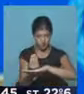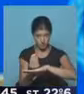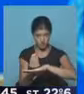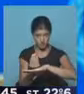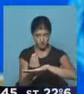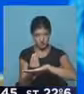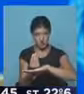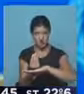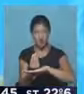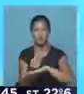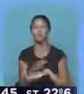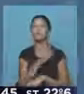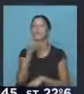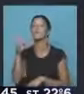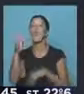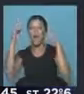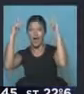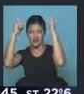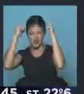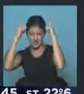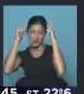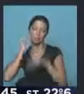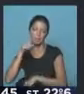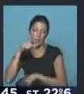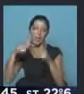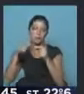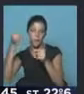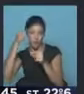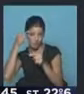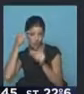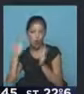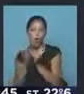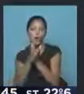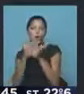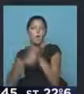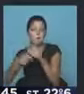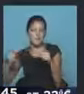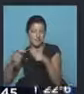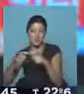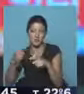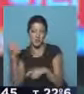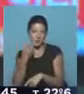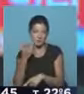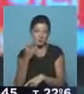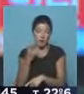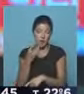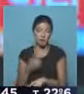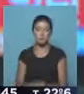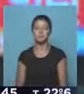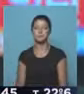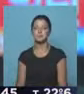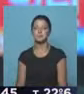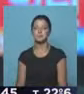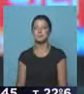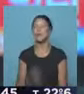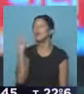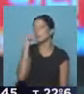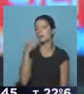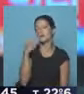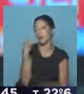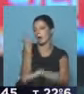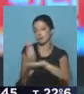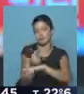de algún modo, ir al Disney World de Japón con un pasaporte falso, el padre dijo, no vas a asumir y